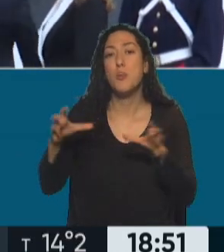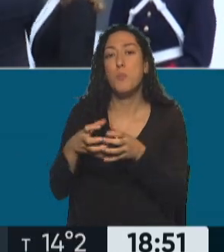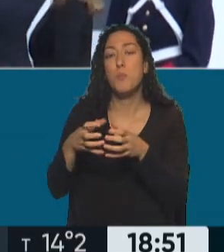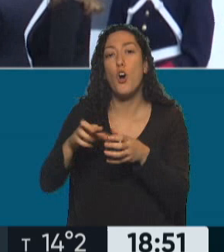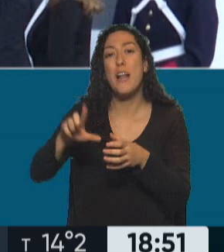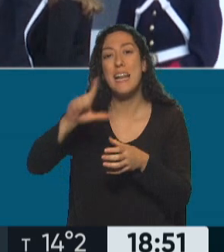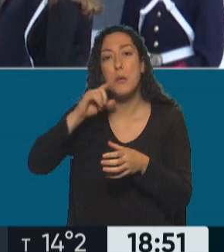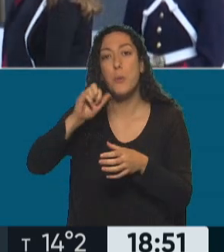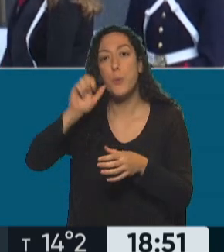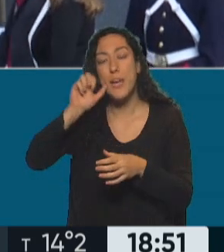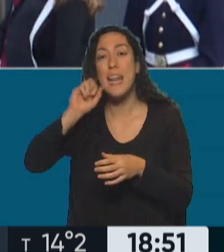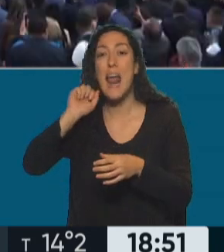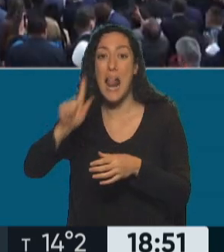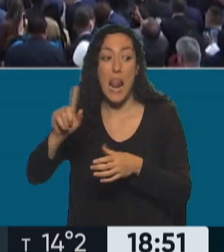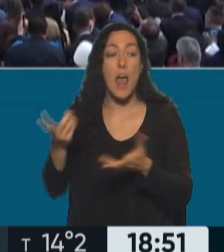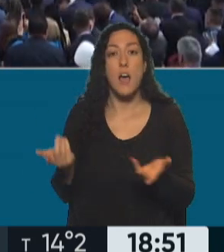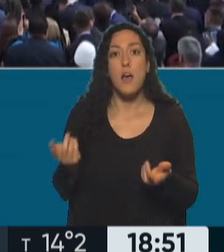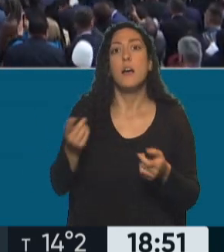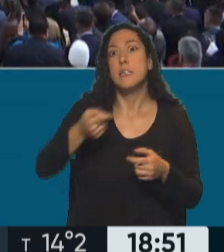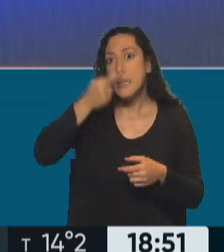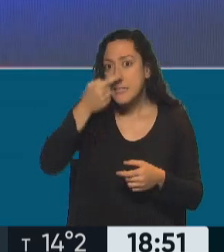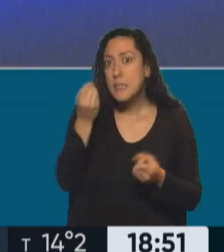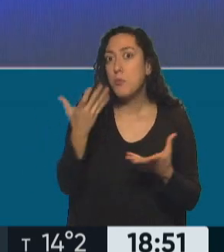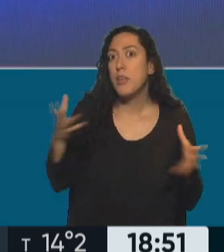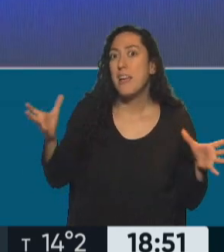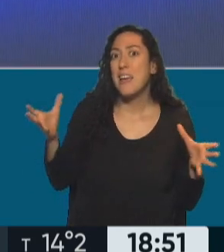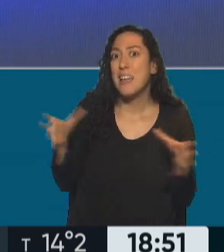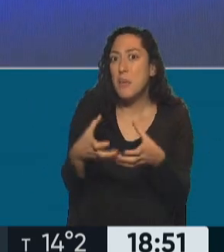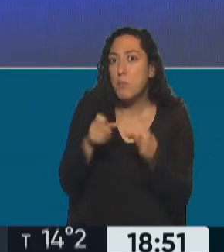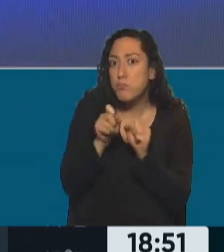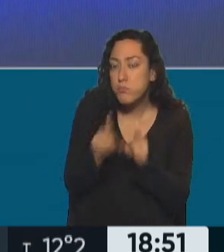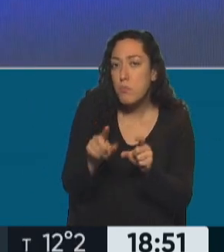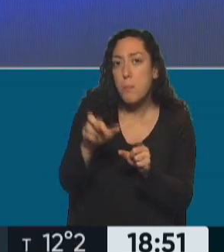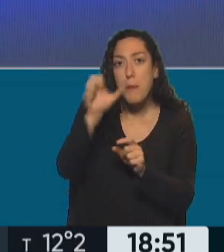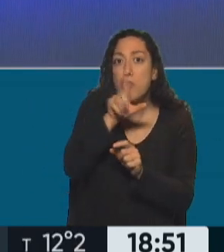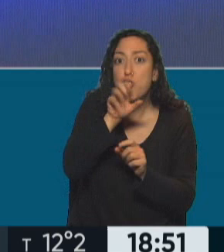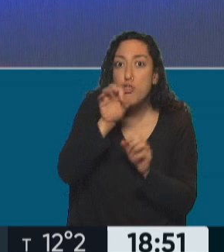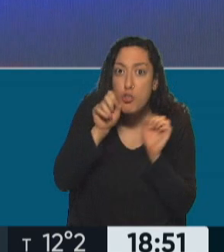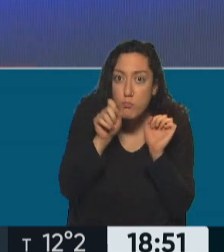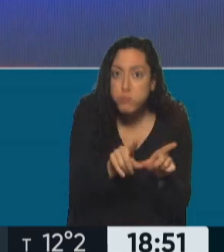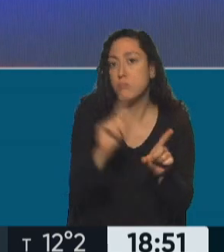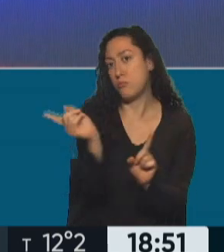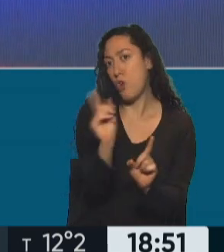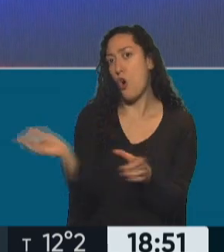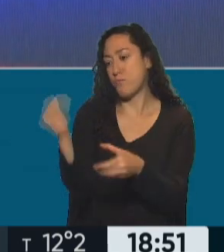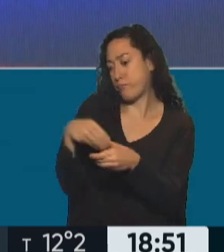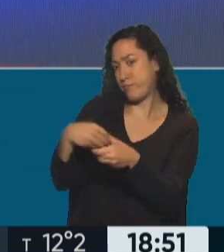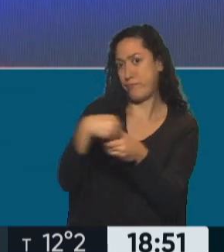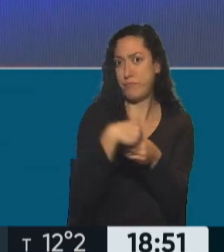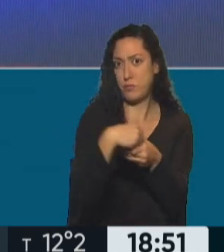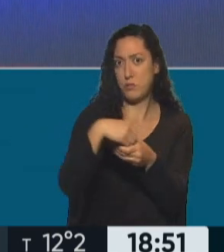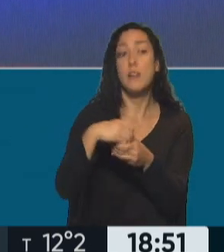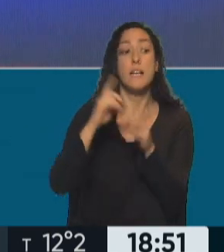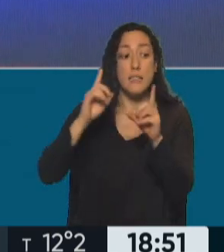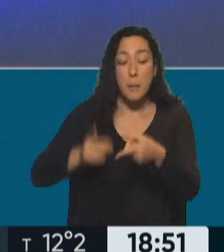es interesante porque su propio gabinete sumó ministros que no vienen del petrismo, no son de Petro. Y por último, la política